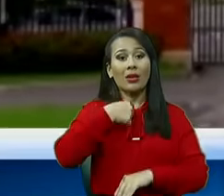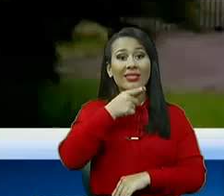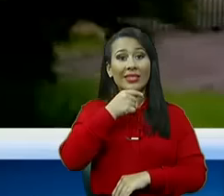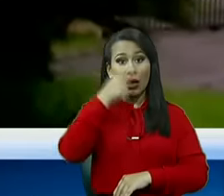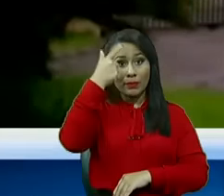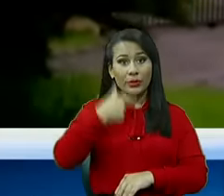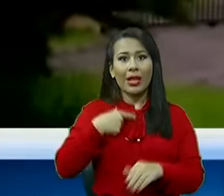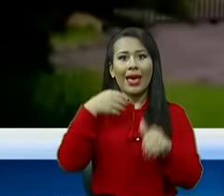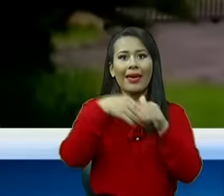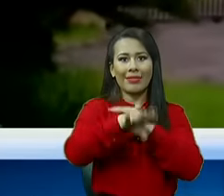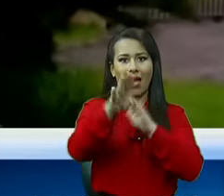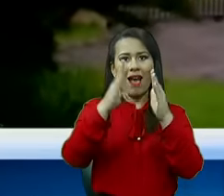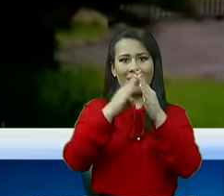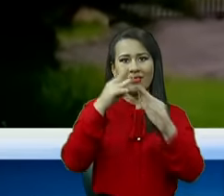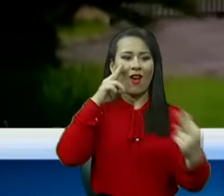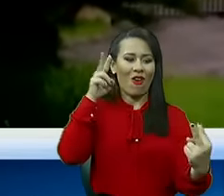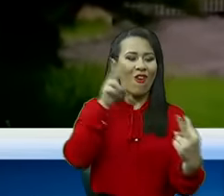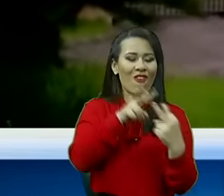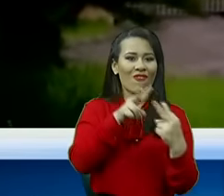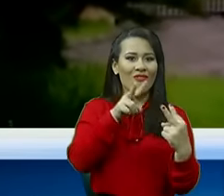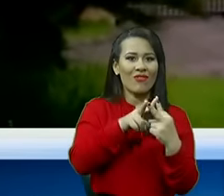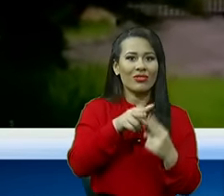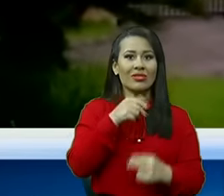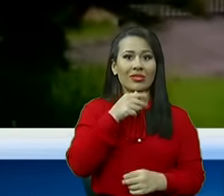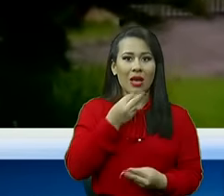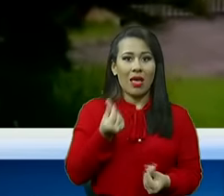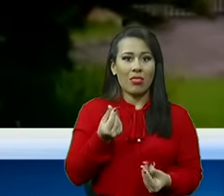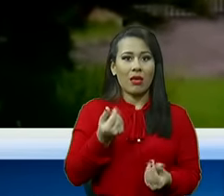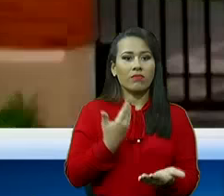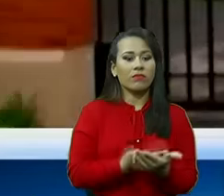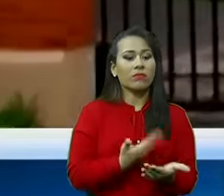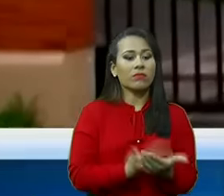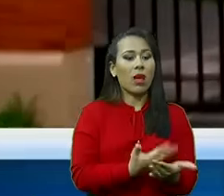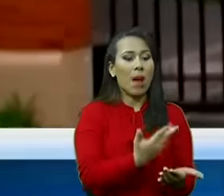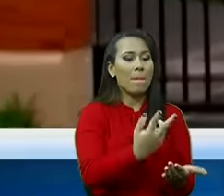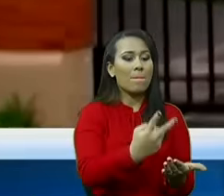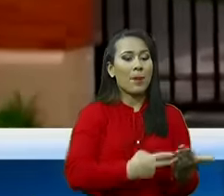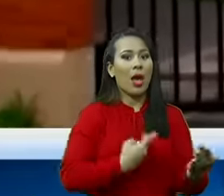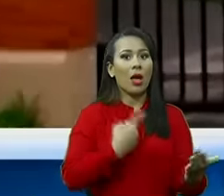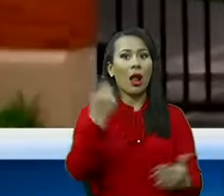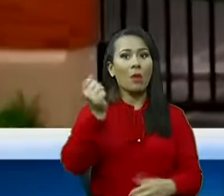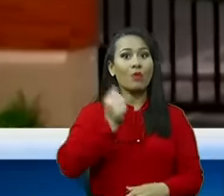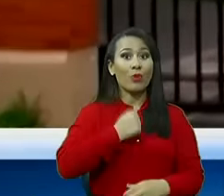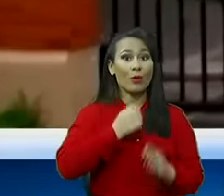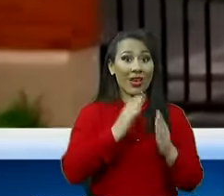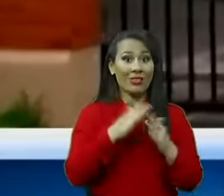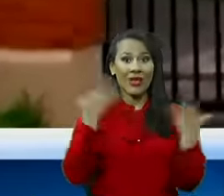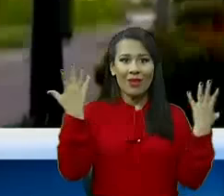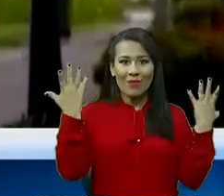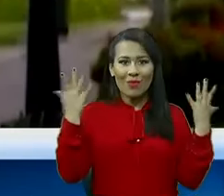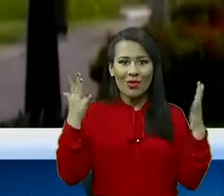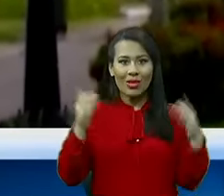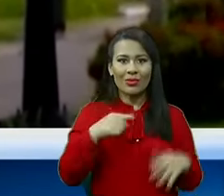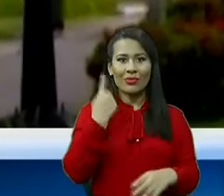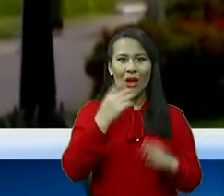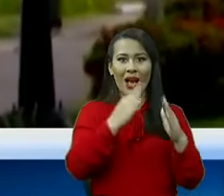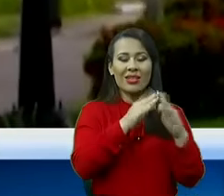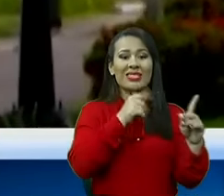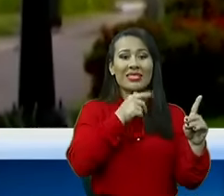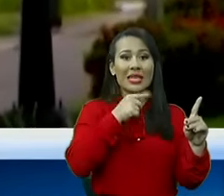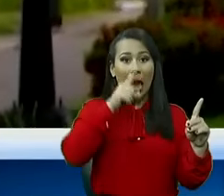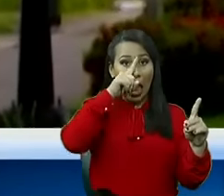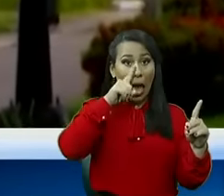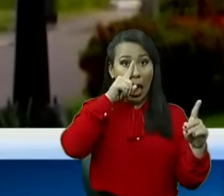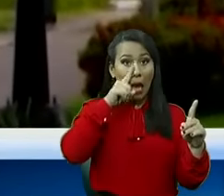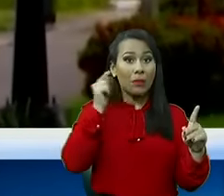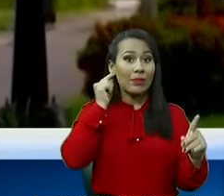una persona que ellos conocían Aparentemente a cobrar una deuda pendiente pero el dueño no estaba en la vivienda solo permanecía la empleada